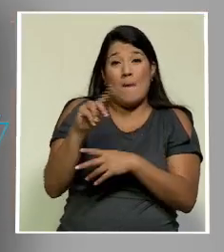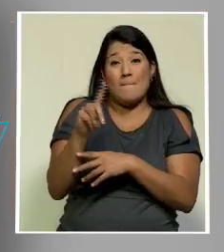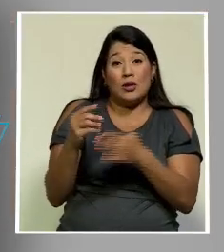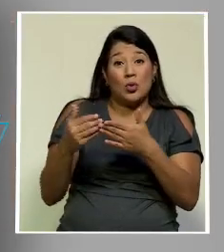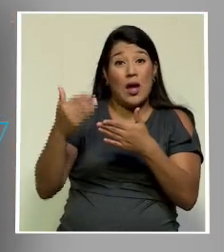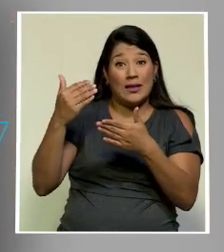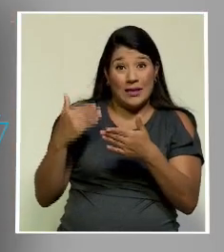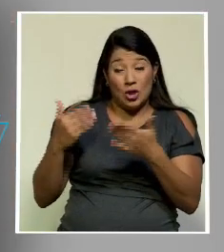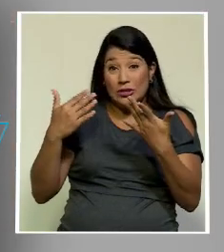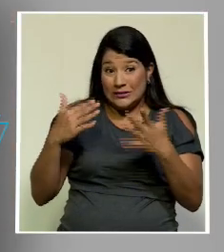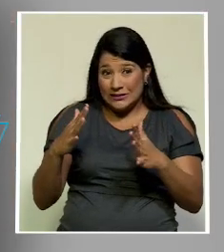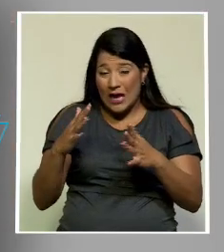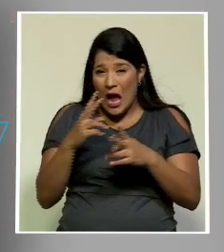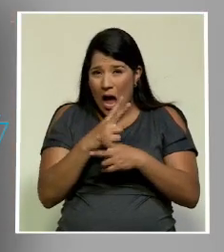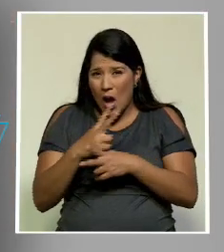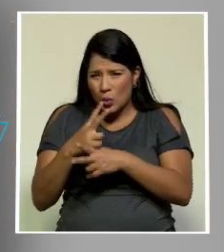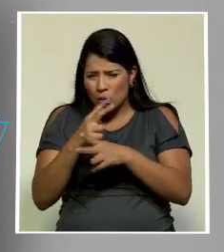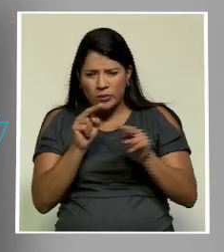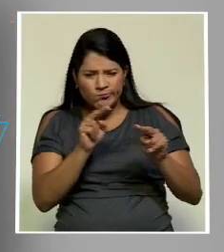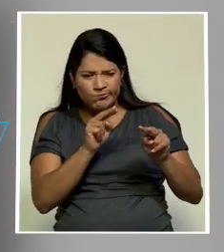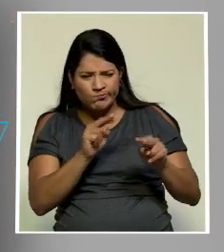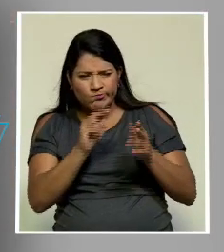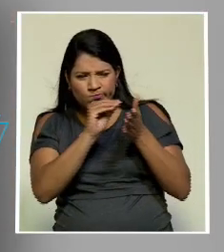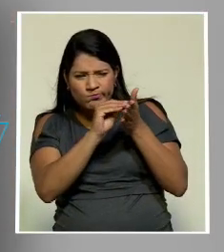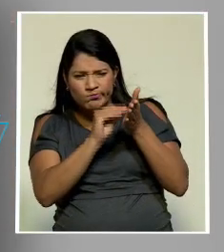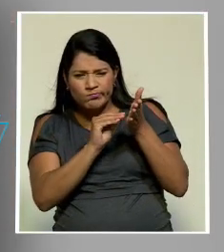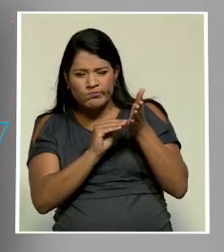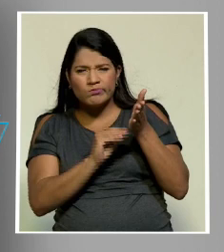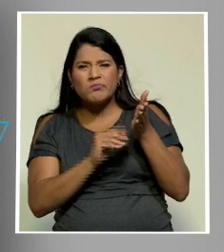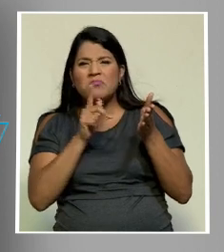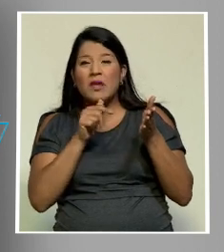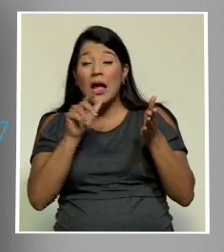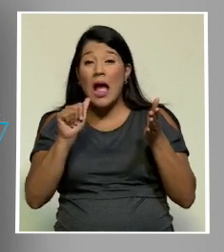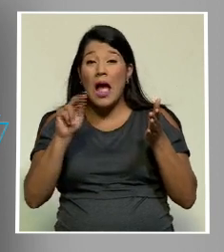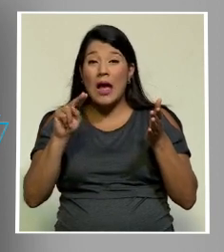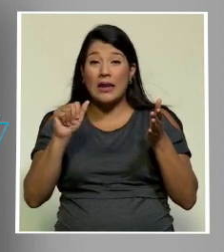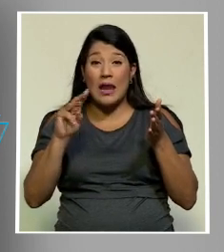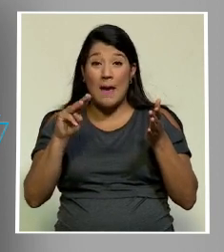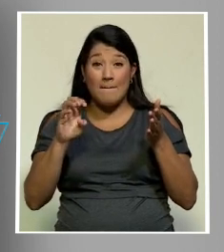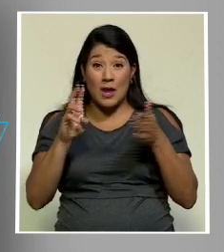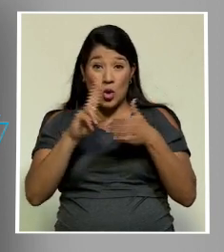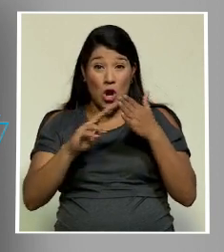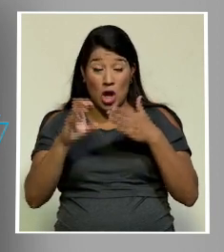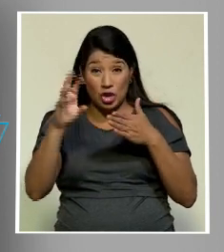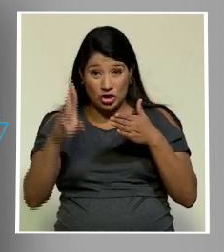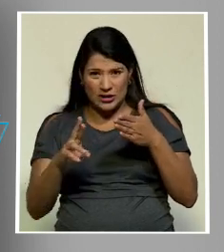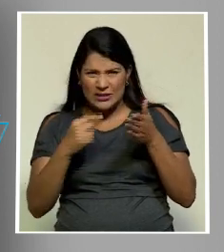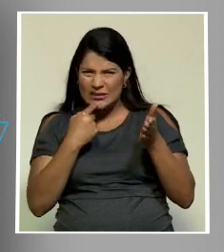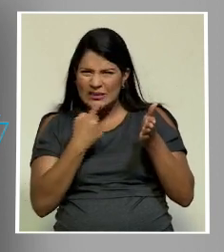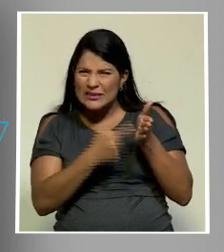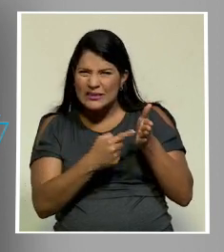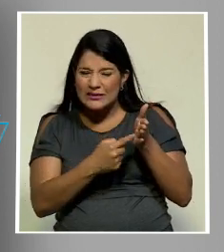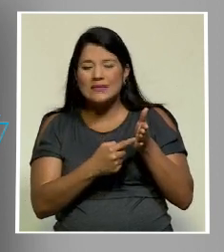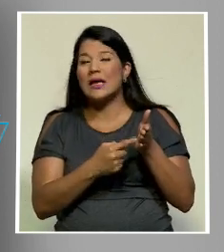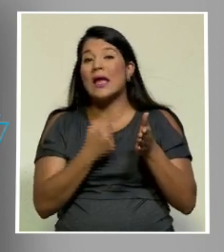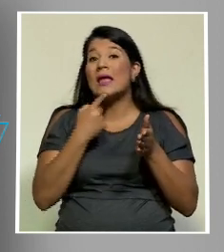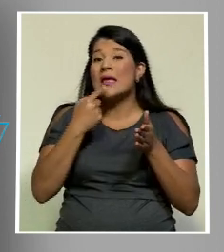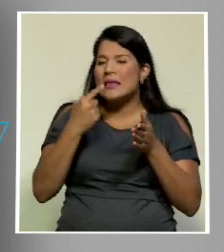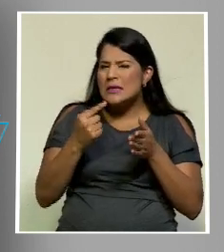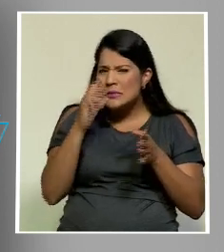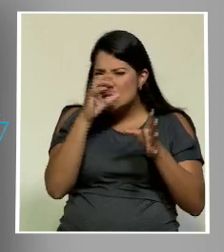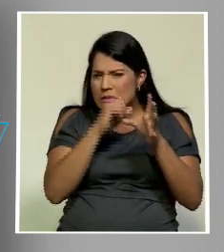informe de auditoría que realizó la ANAME de la Universidad de Costa Rica. Entre las conclusiones de este informe destacan principalmente hallazgos